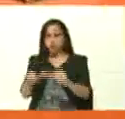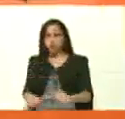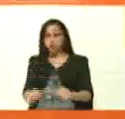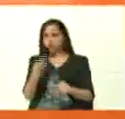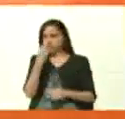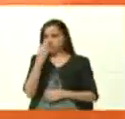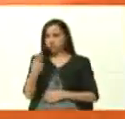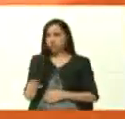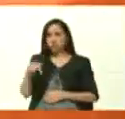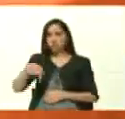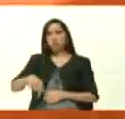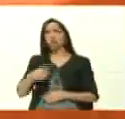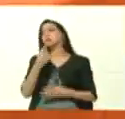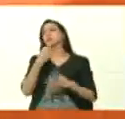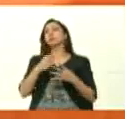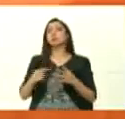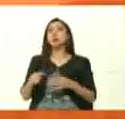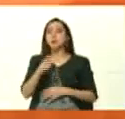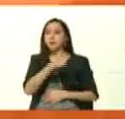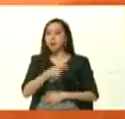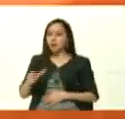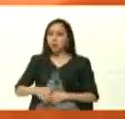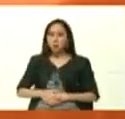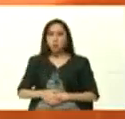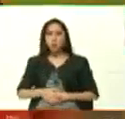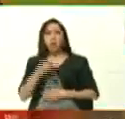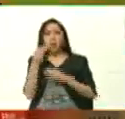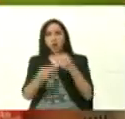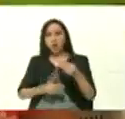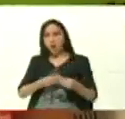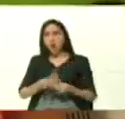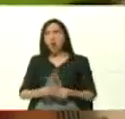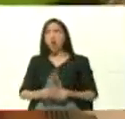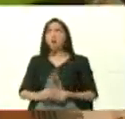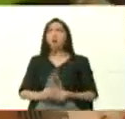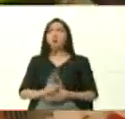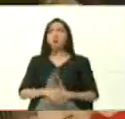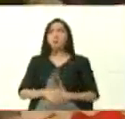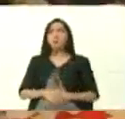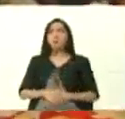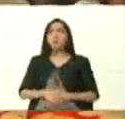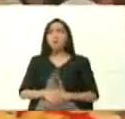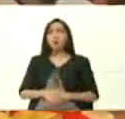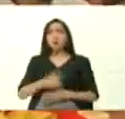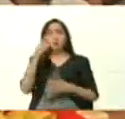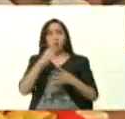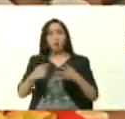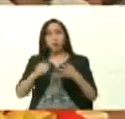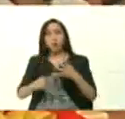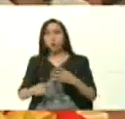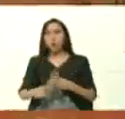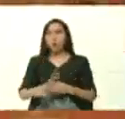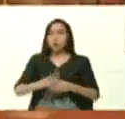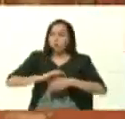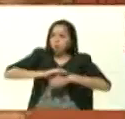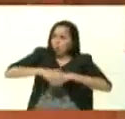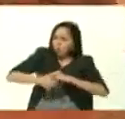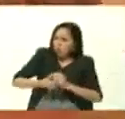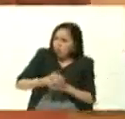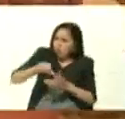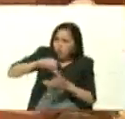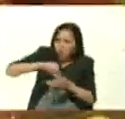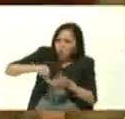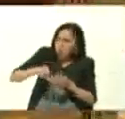Salviven, nuestros productores, y Salviven, que en este caso posee producto de antibacterial. ¿Quién hace esto antibacterial y estos